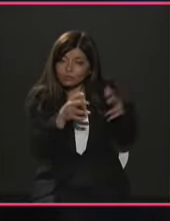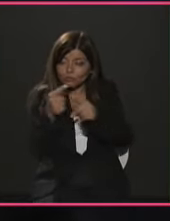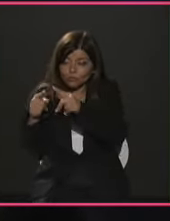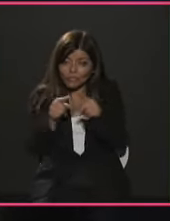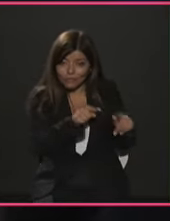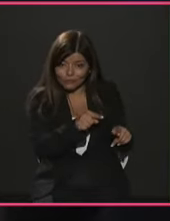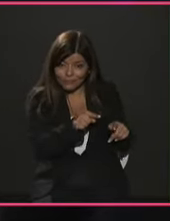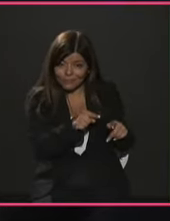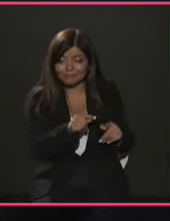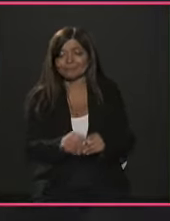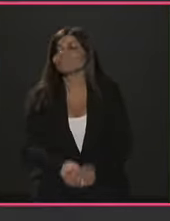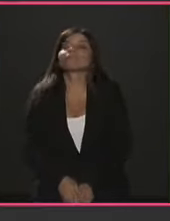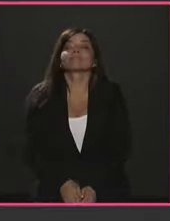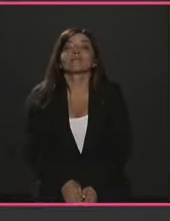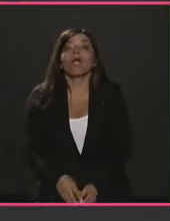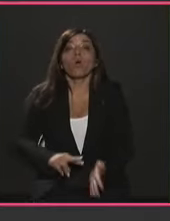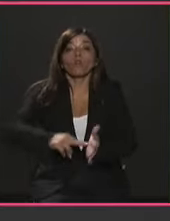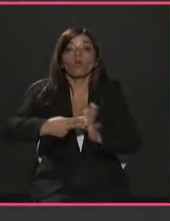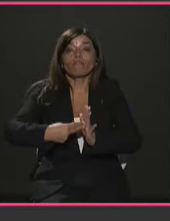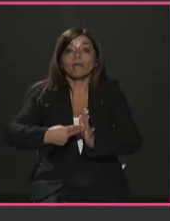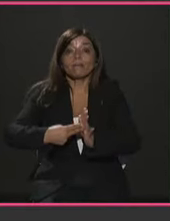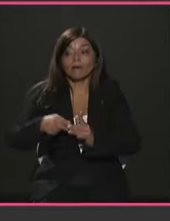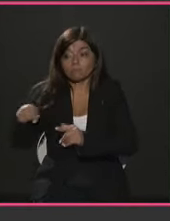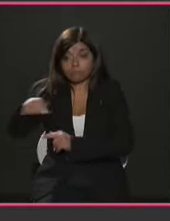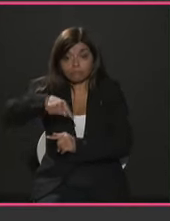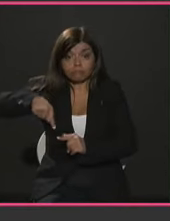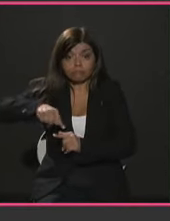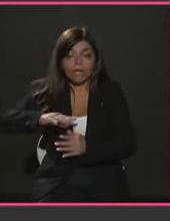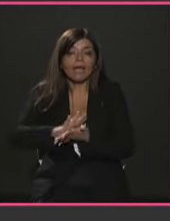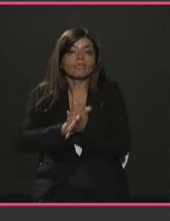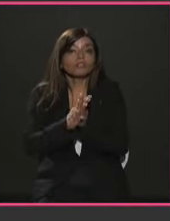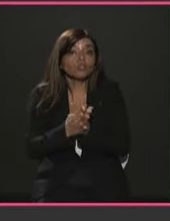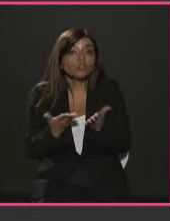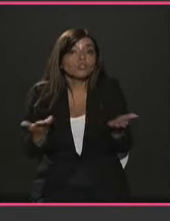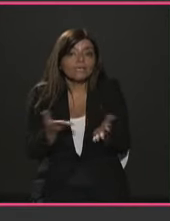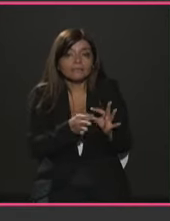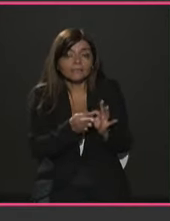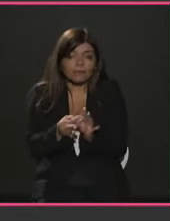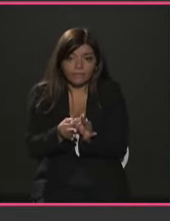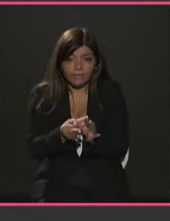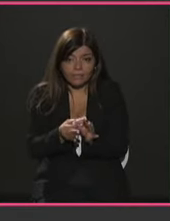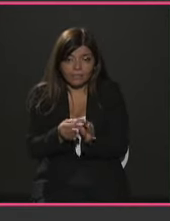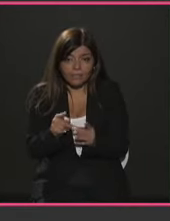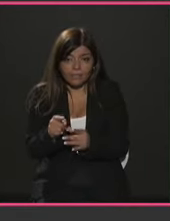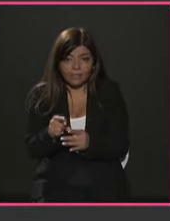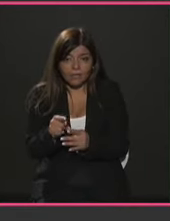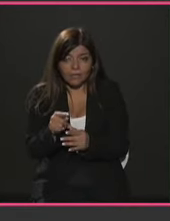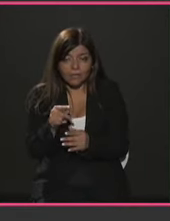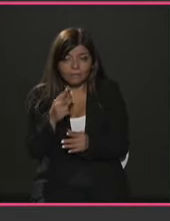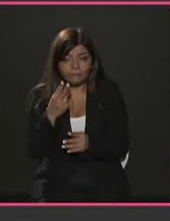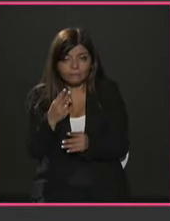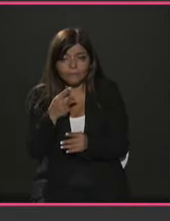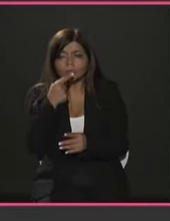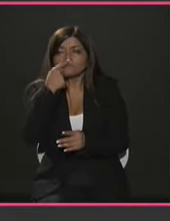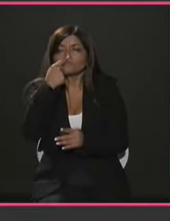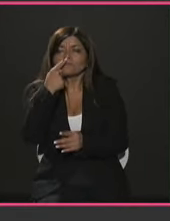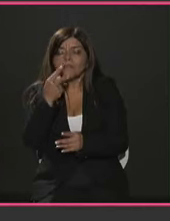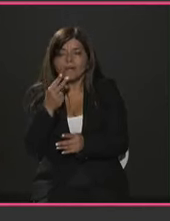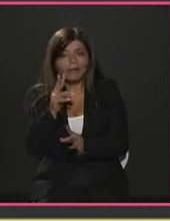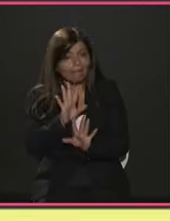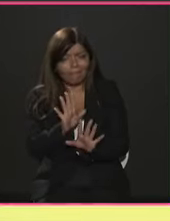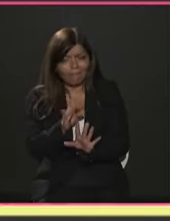actualmente Pero uno de los problemas que tenemos con todo esto es que no podemos ver metano y no podemos olerlo es